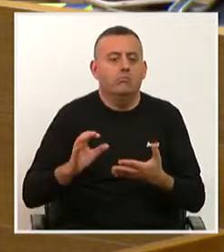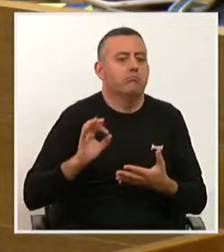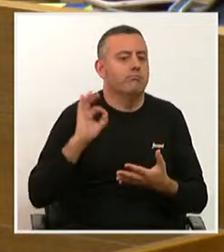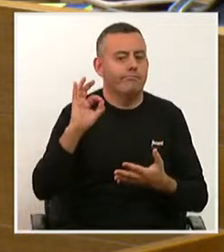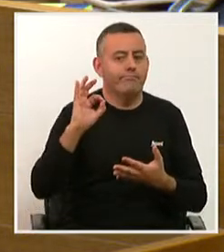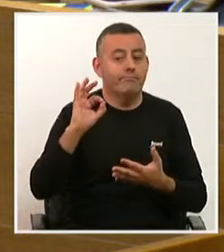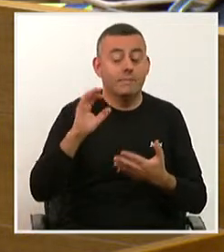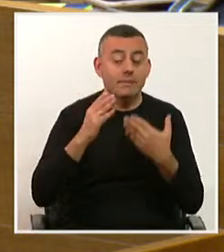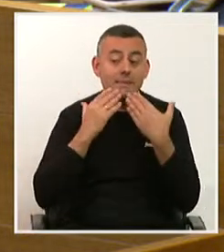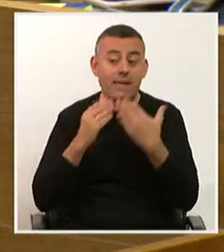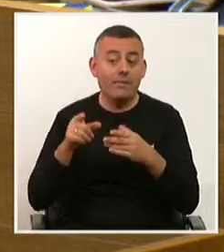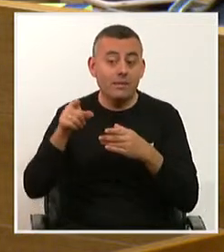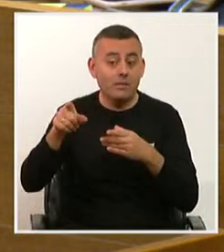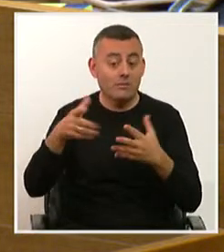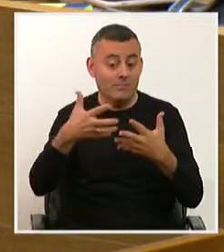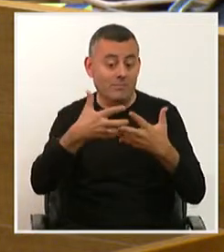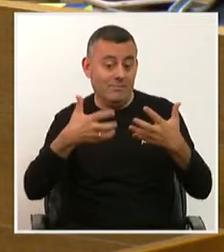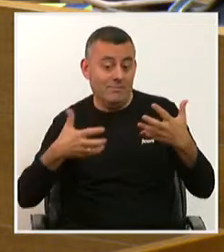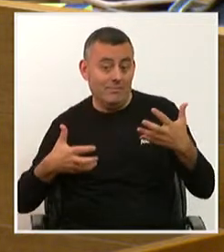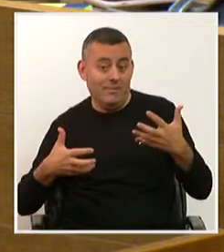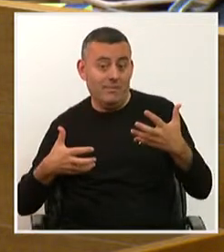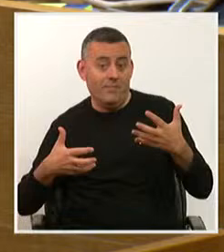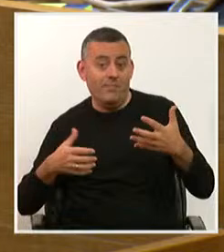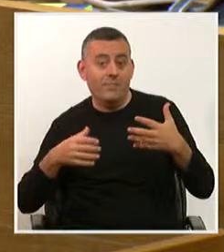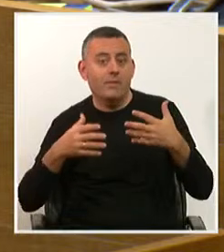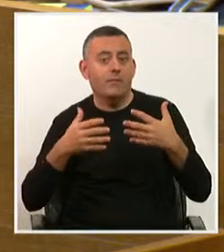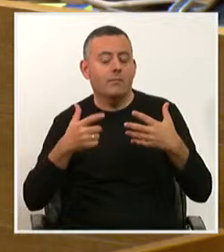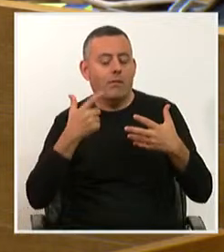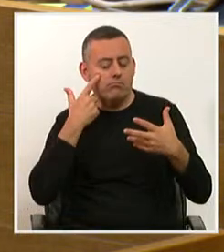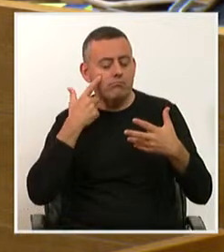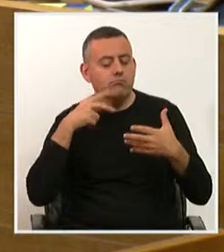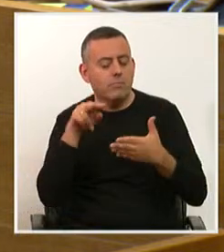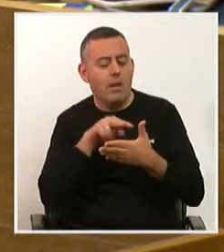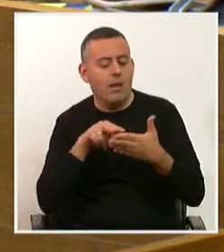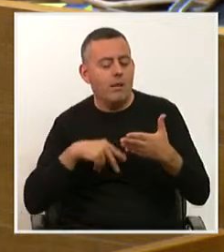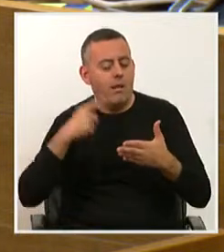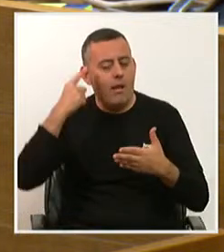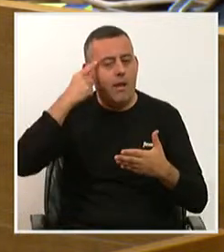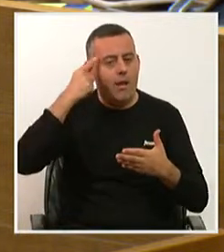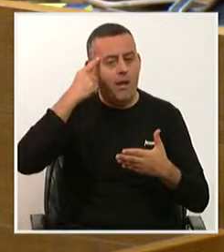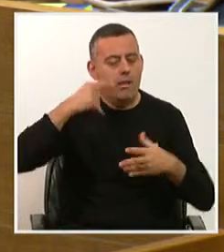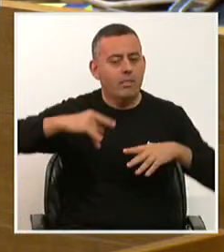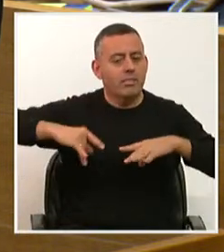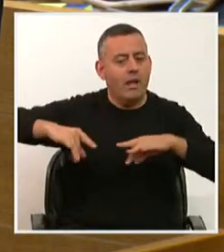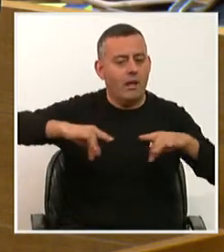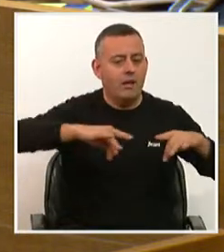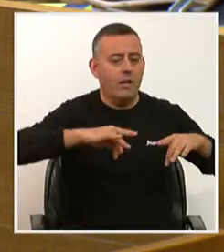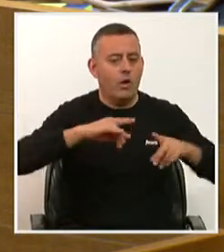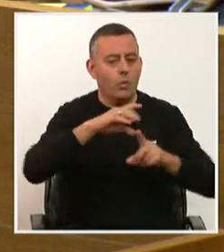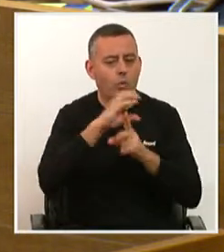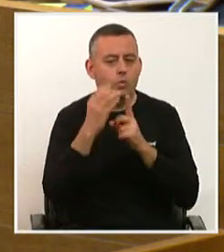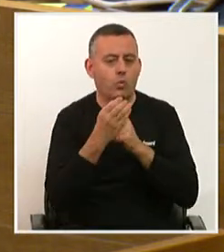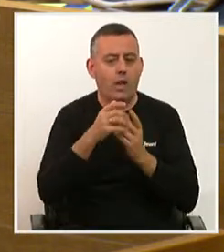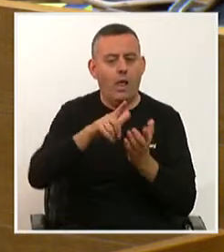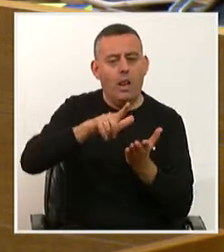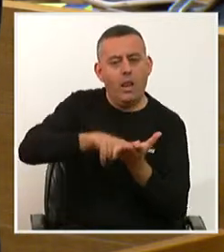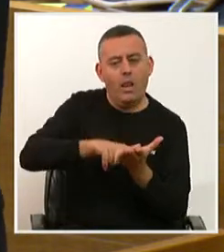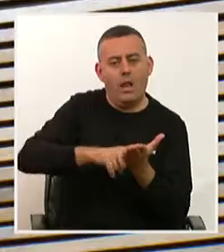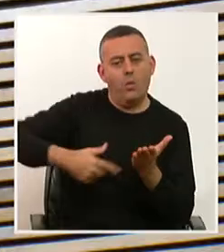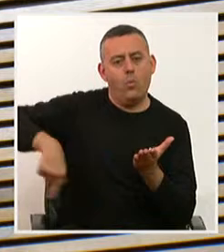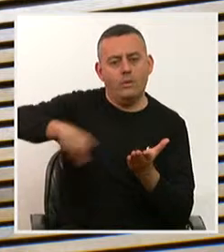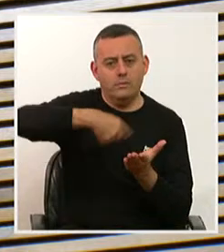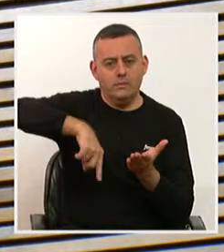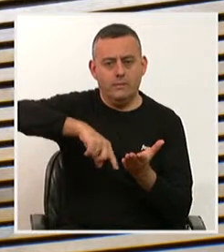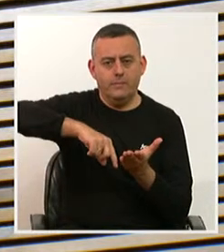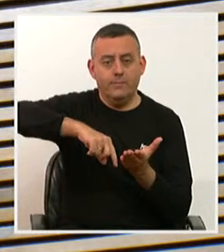versos des rique de la nuestra Terra de la nuestra cultura y de la nuestra lengua la su obra literaria